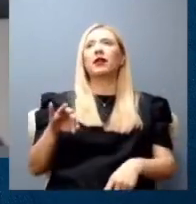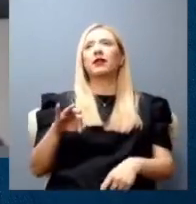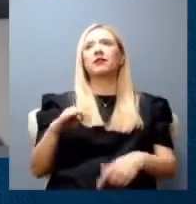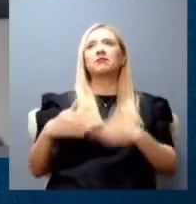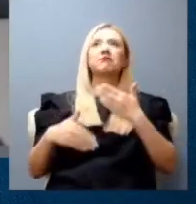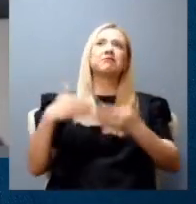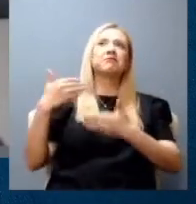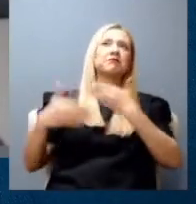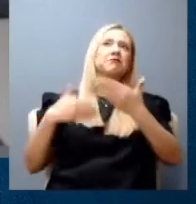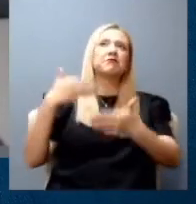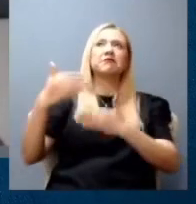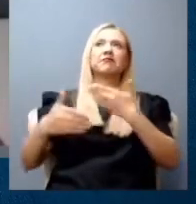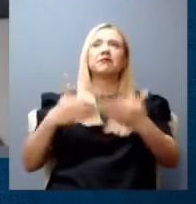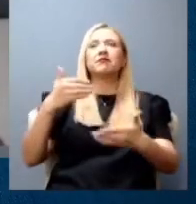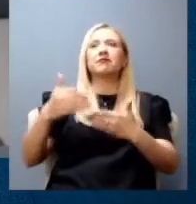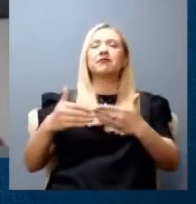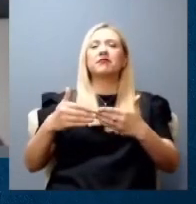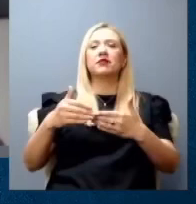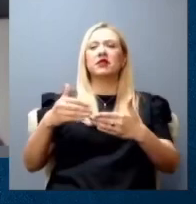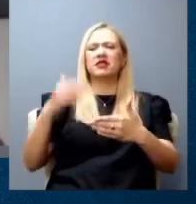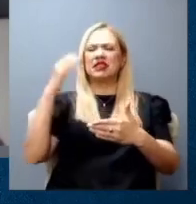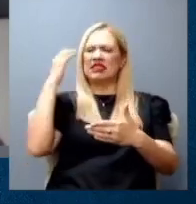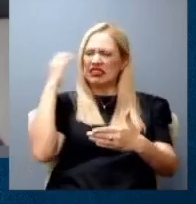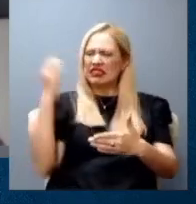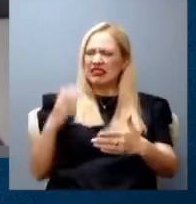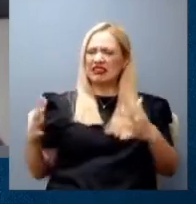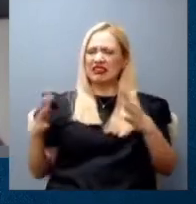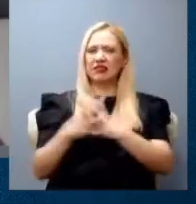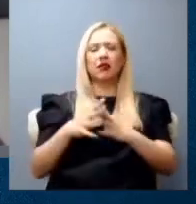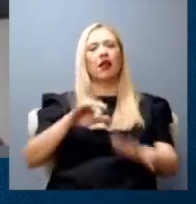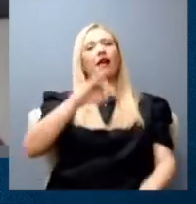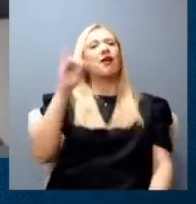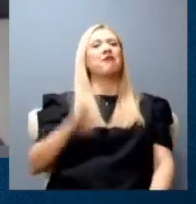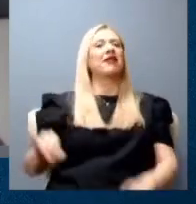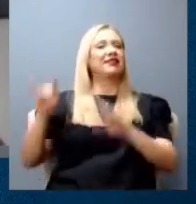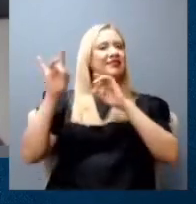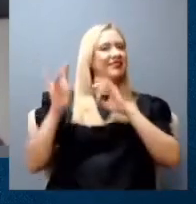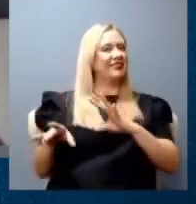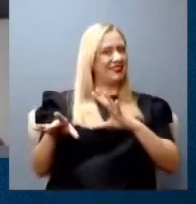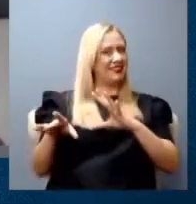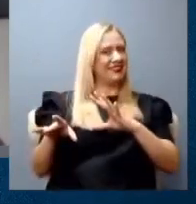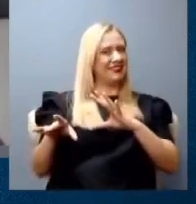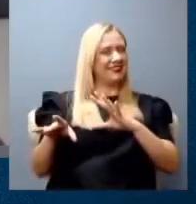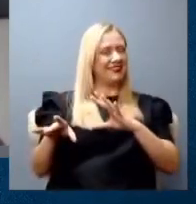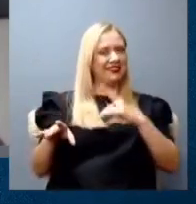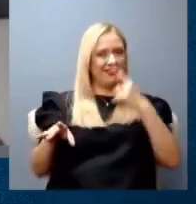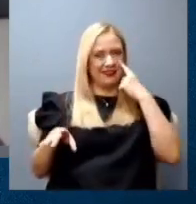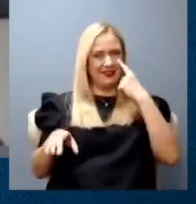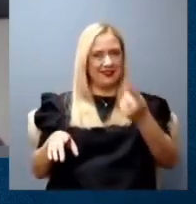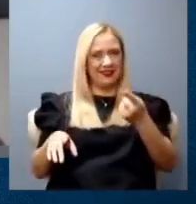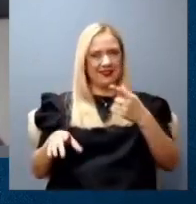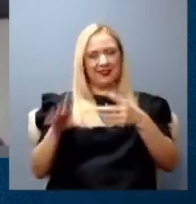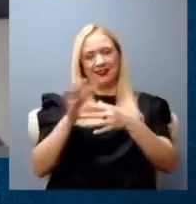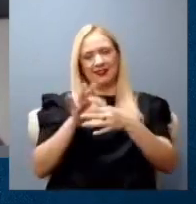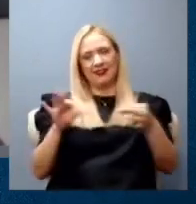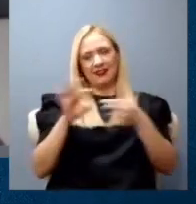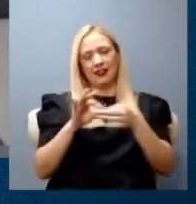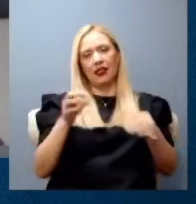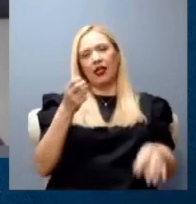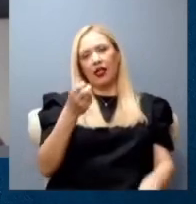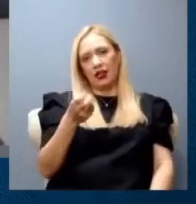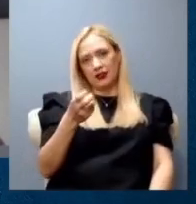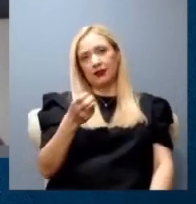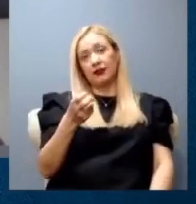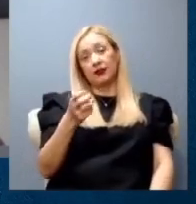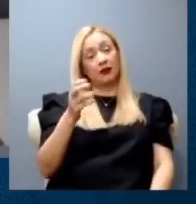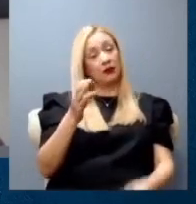posibilidades de que las atrocidades no se vuelvan a cometer. Por supuesto, como ya mencionábamos anteriormente, ahí la verdad juega